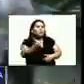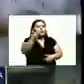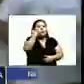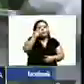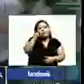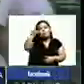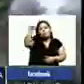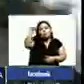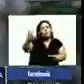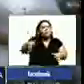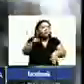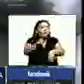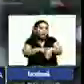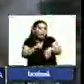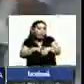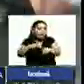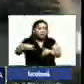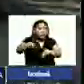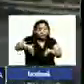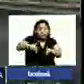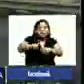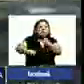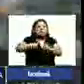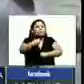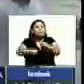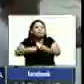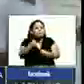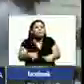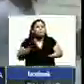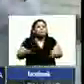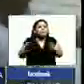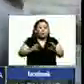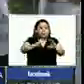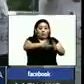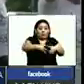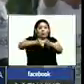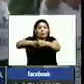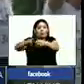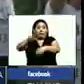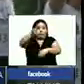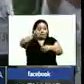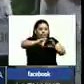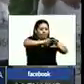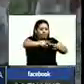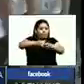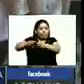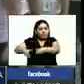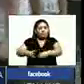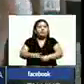y adultos Aprovecharon el espacio Para participar En el evento Que se dividió En tres categorías